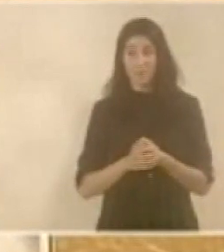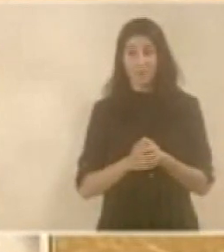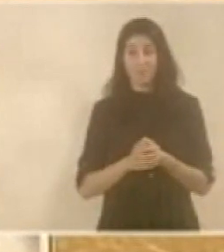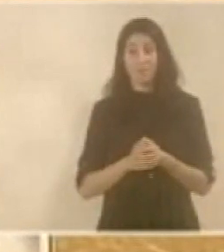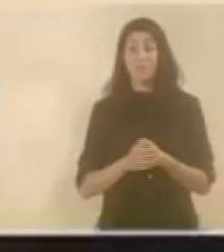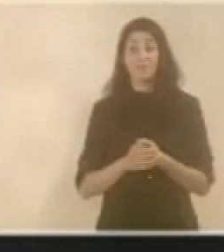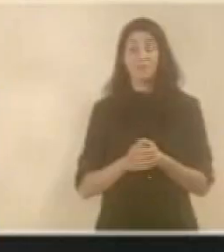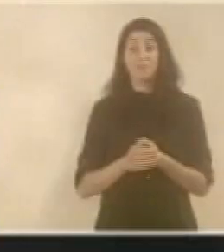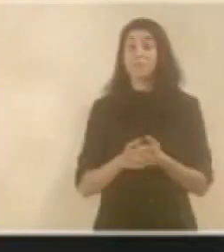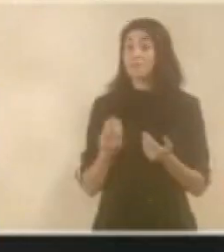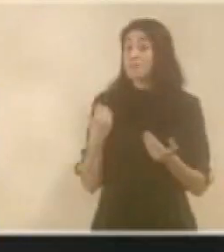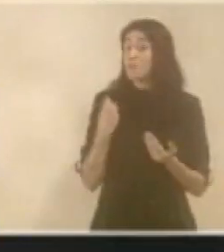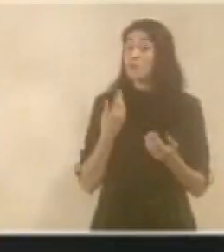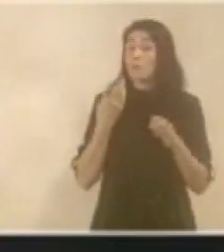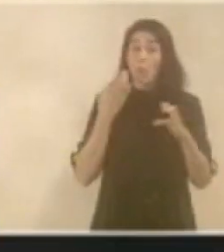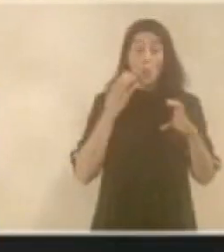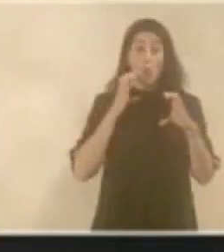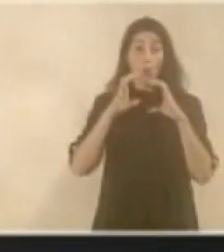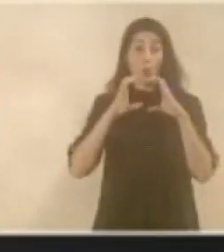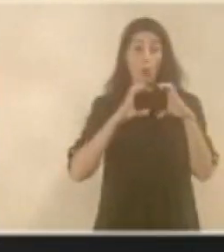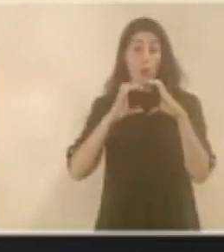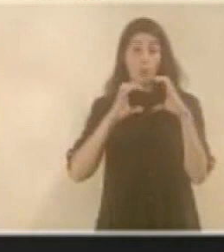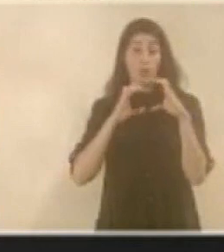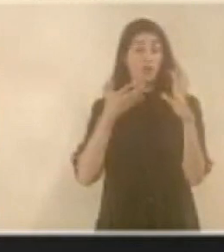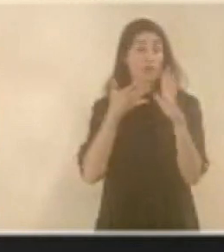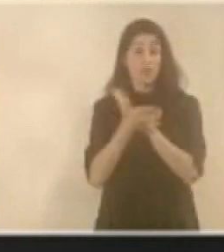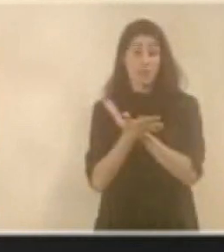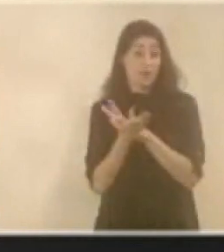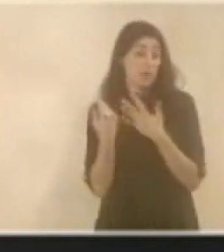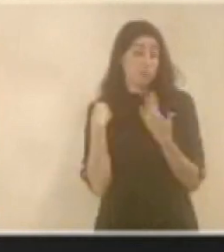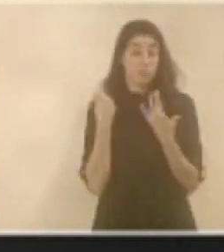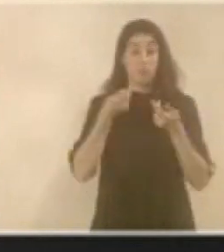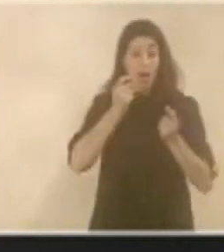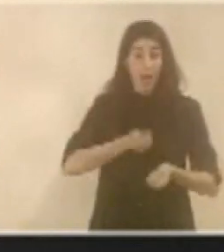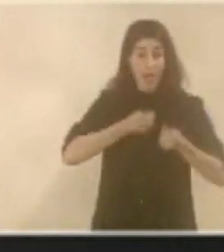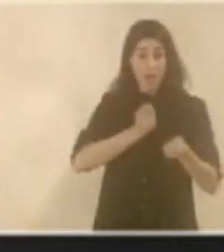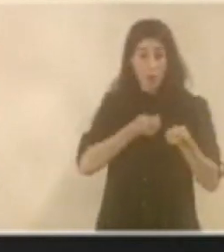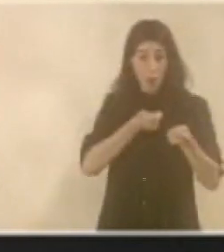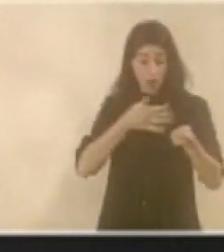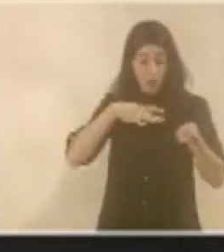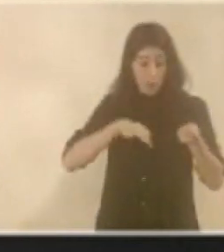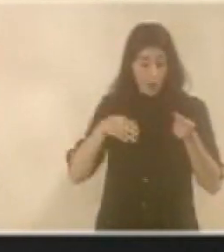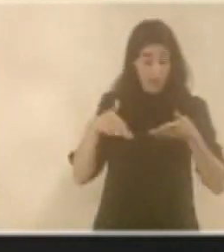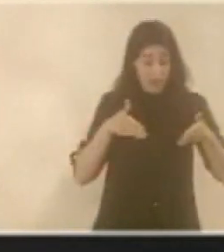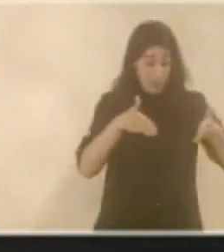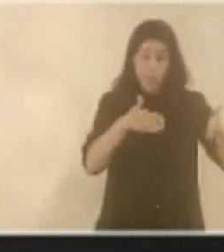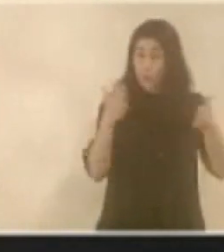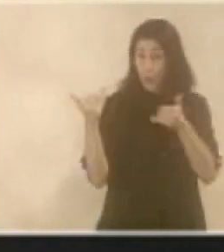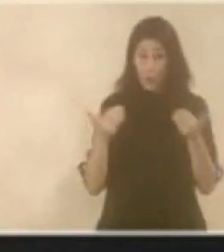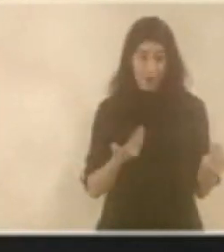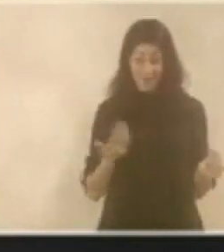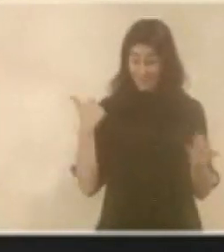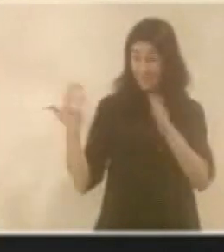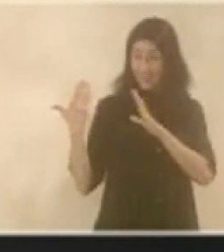comunicación cualquier vía directa por donde puedan marchar carruajes acelerados. En una palabra, para venir de Almería a